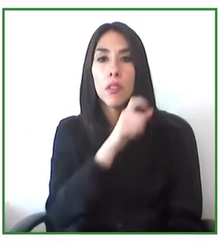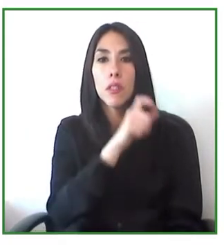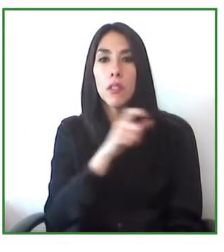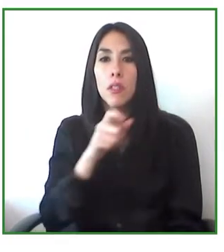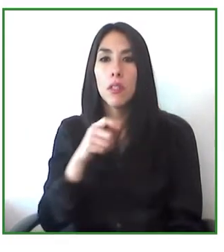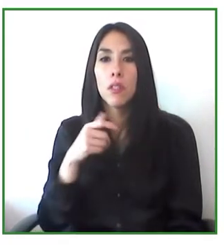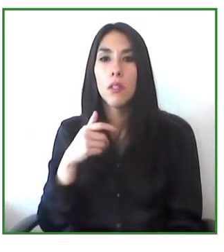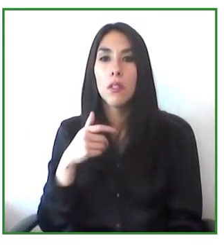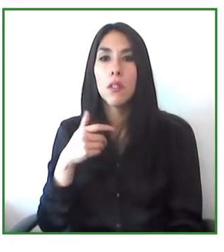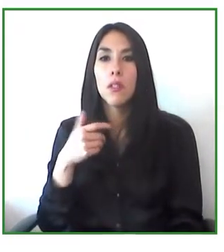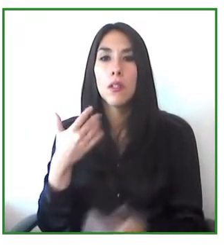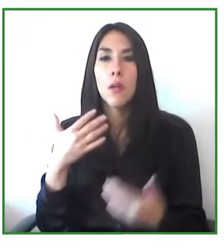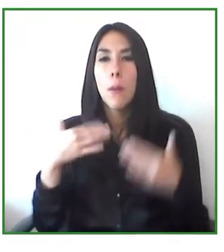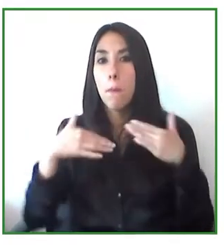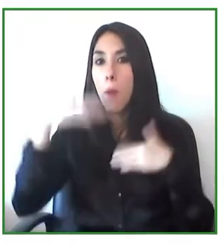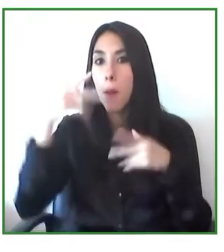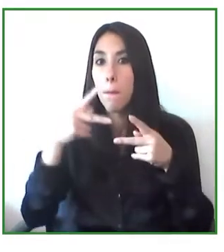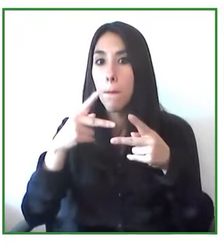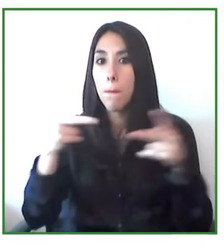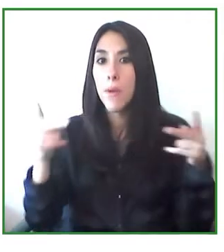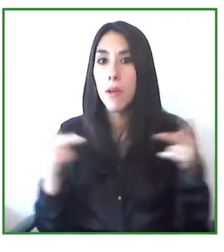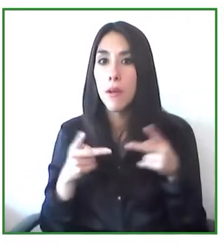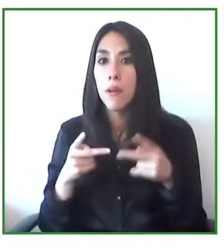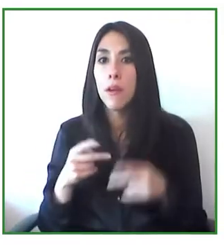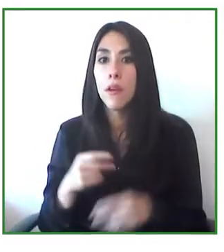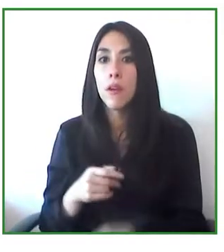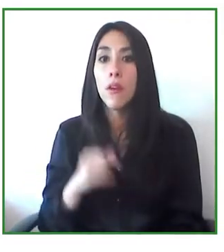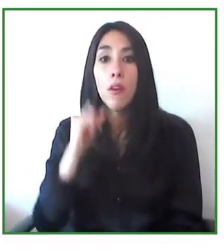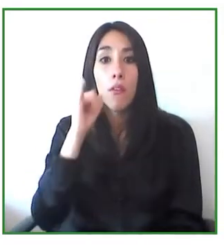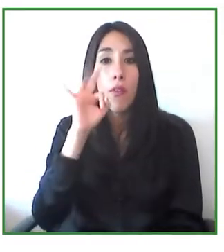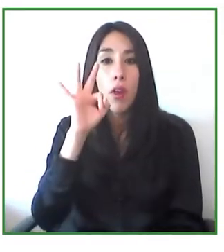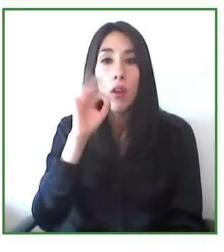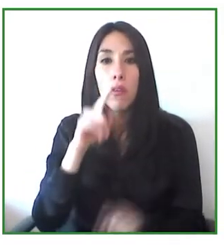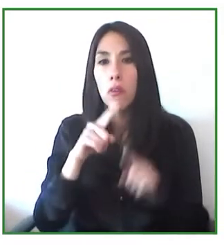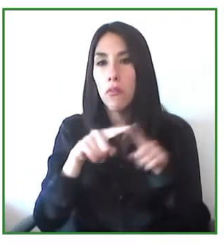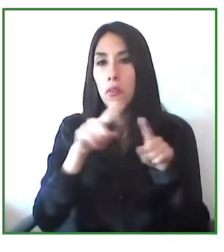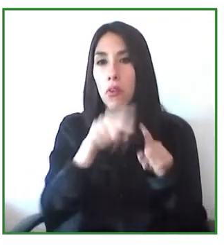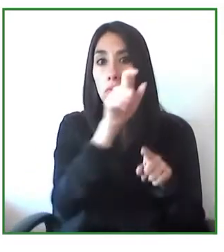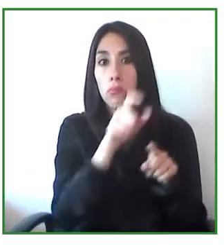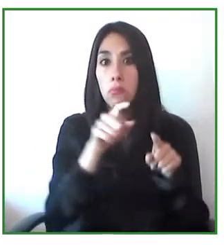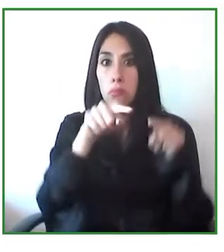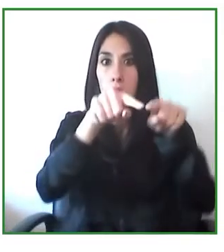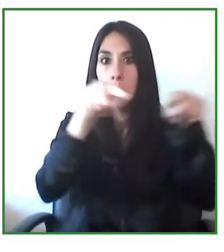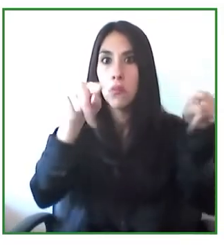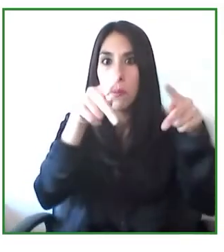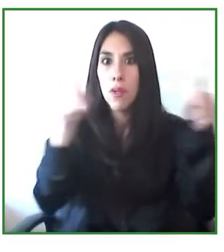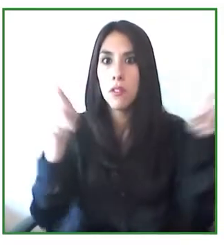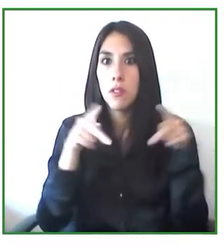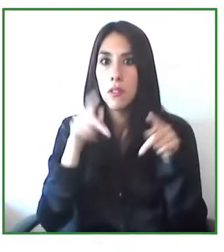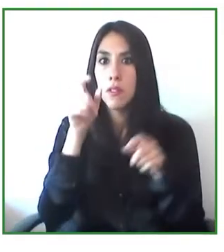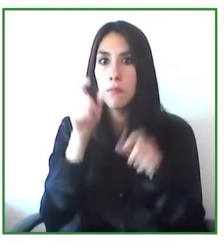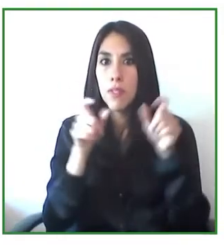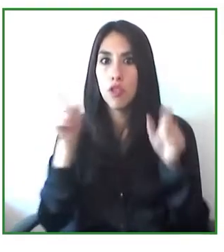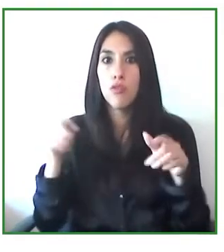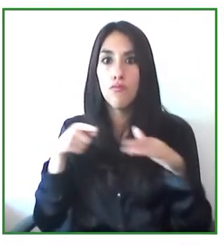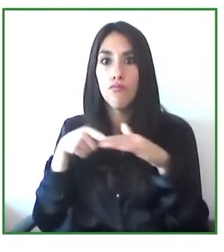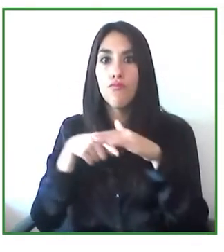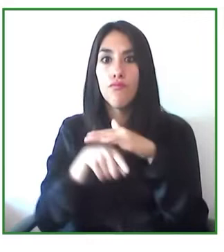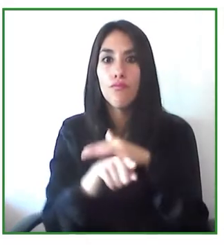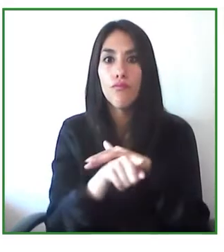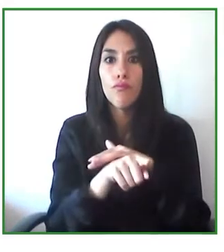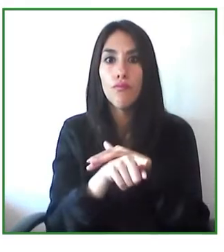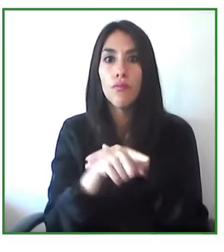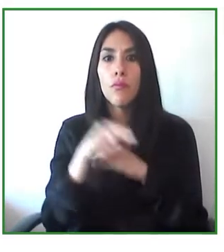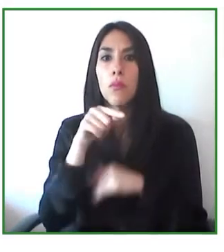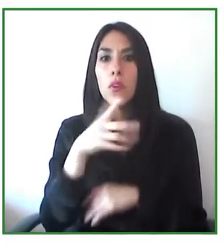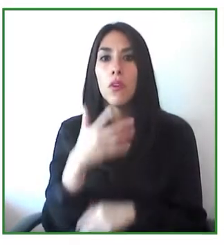distintos espacios y se habla o se menciona el término de accesibilidad, piensan o lo relacionan con